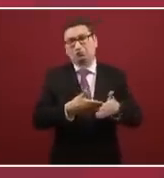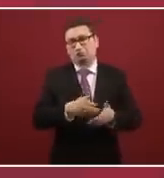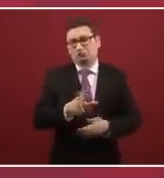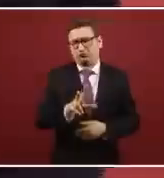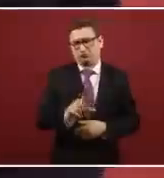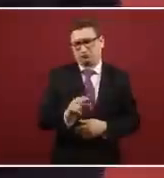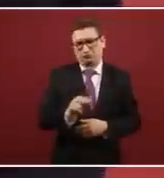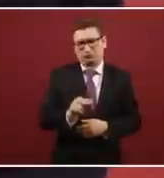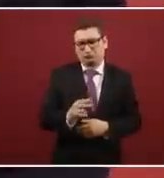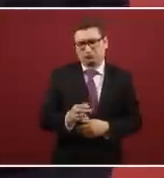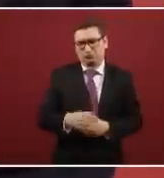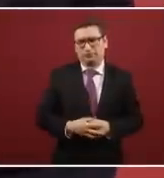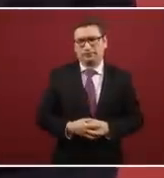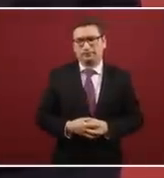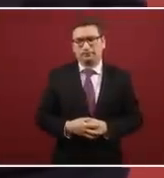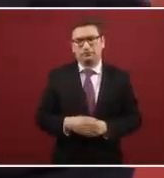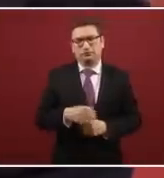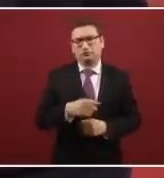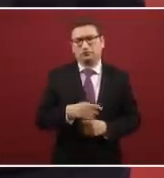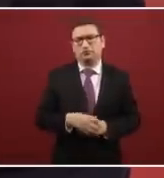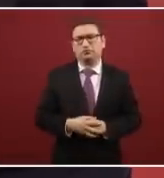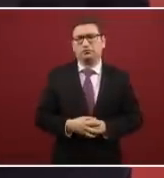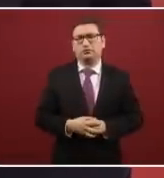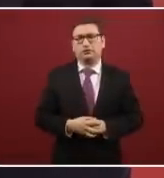estancia, lo mismo